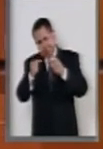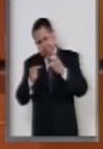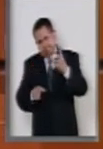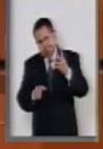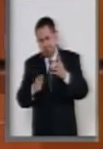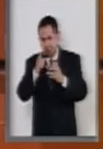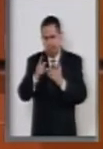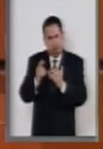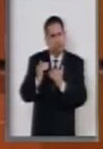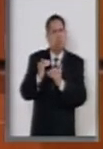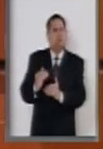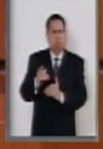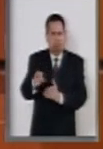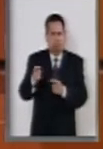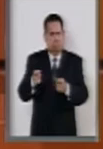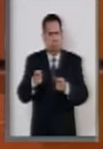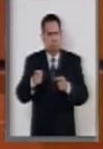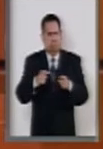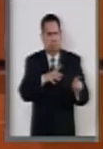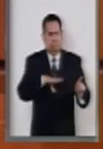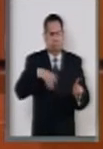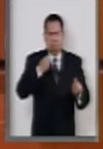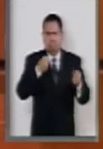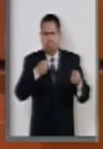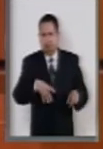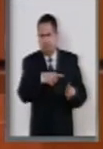medida estos agravios en contra de la sociedad.